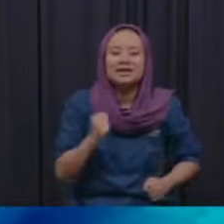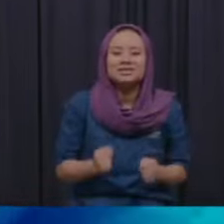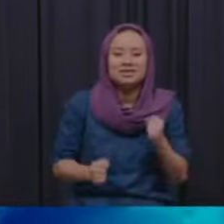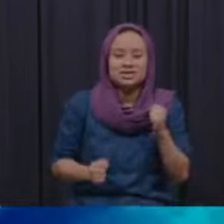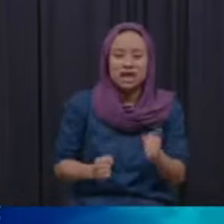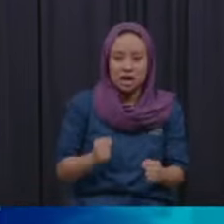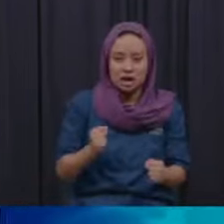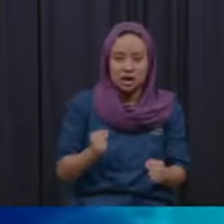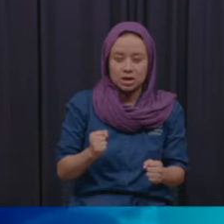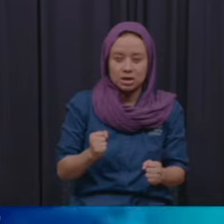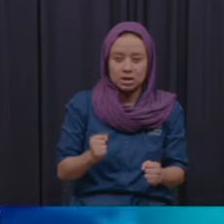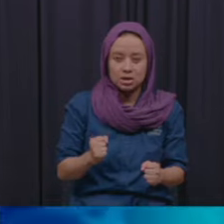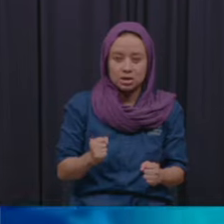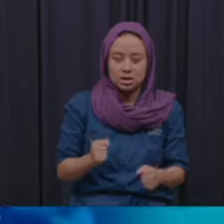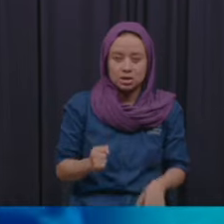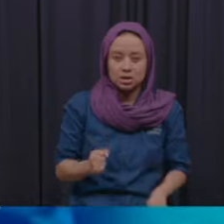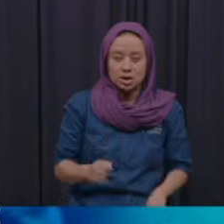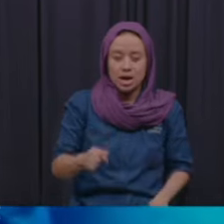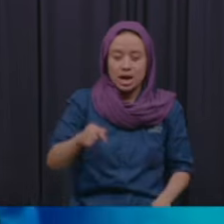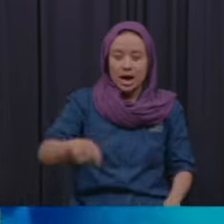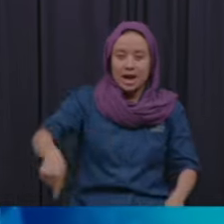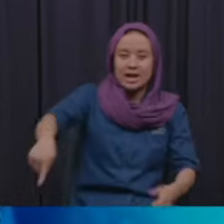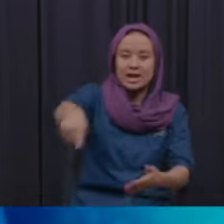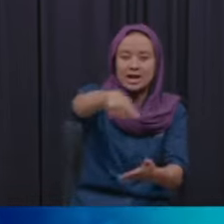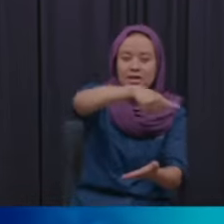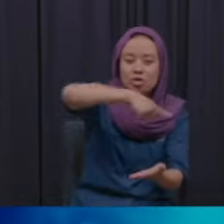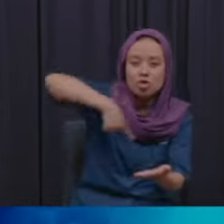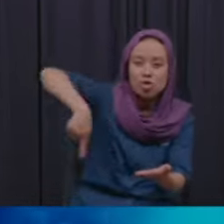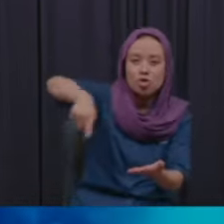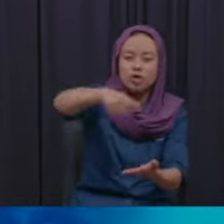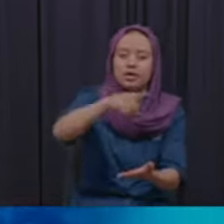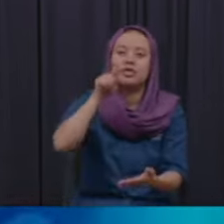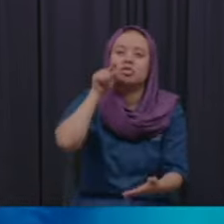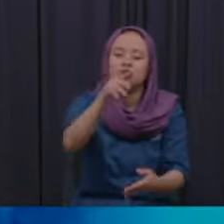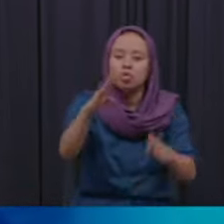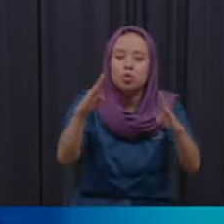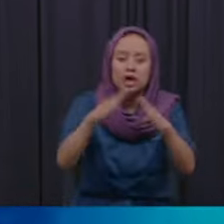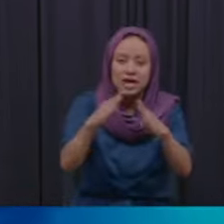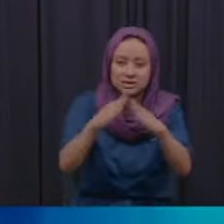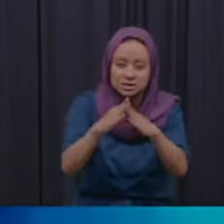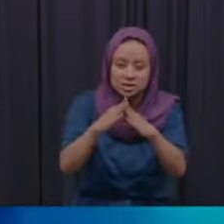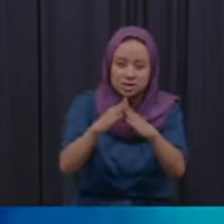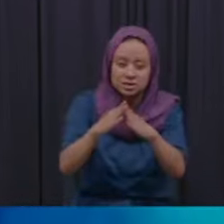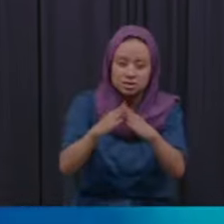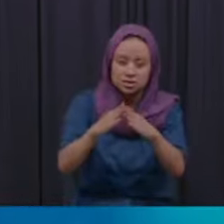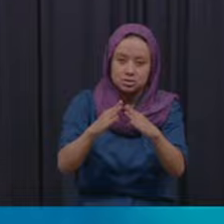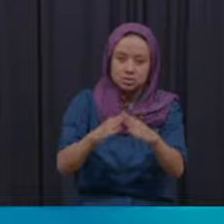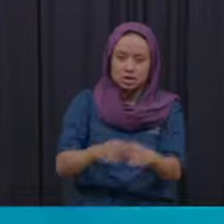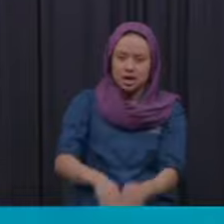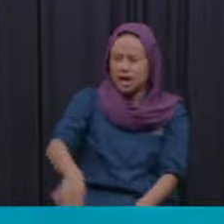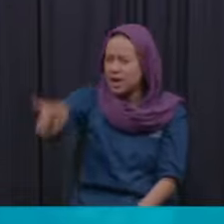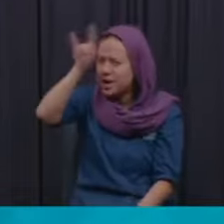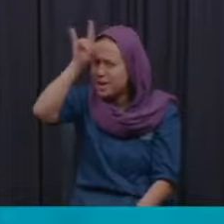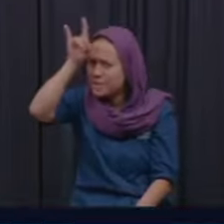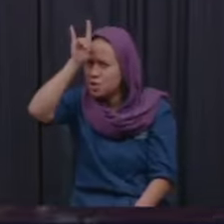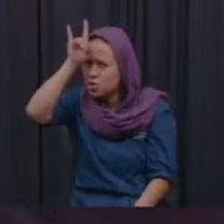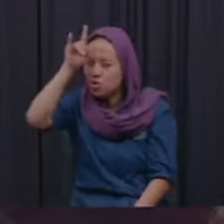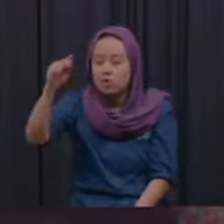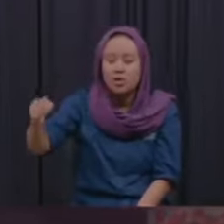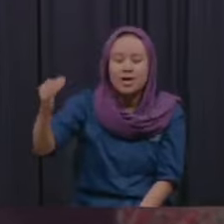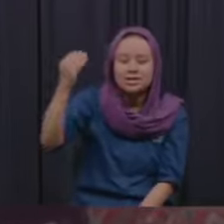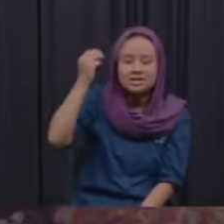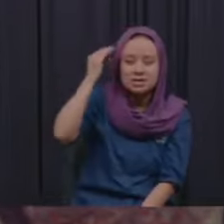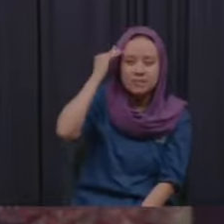marchar alrededor de tu casa. Que el enemigo sepa que de aquí hoy no sale un